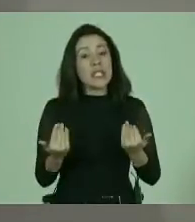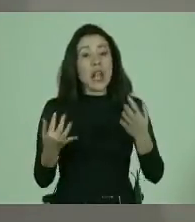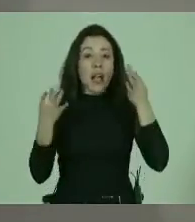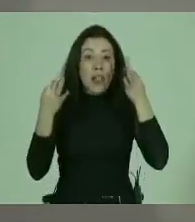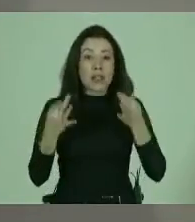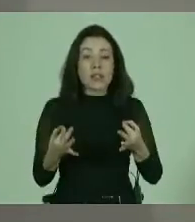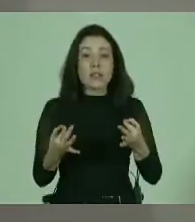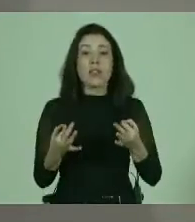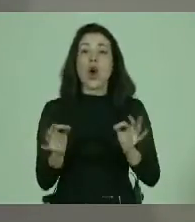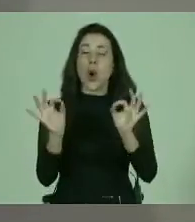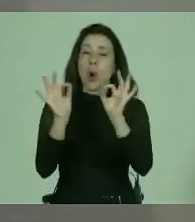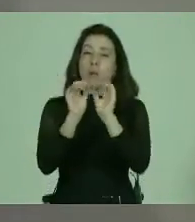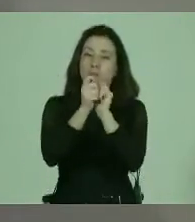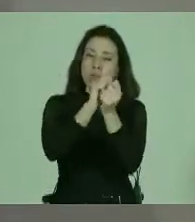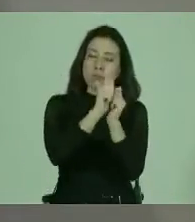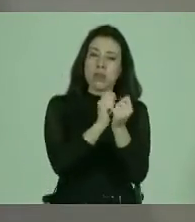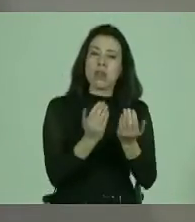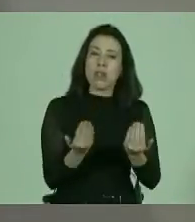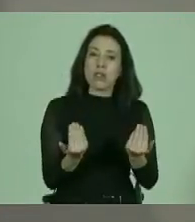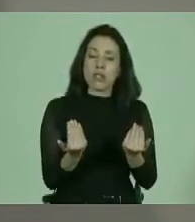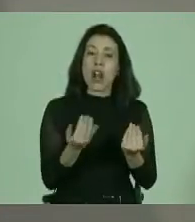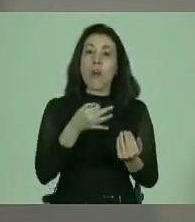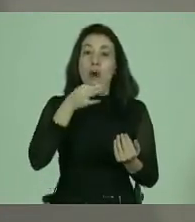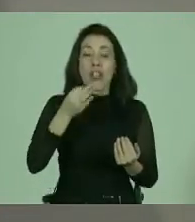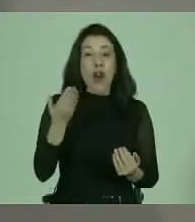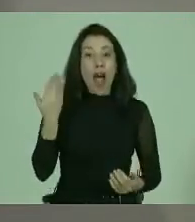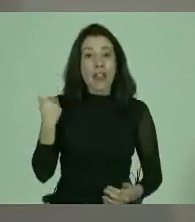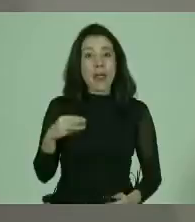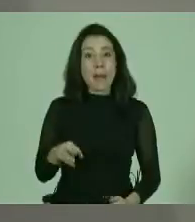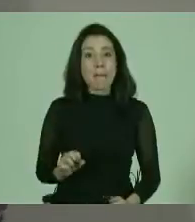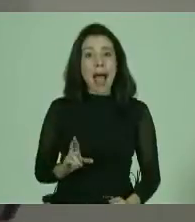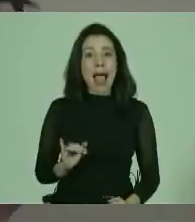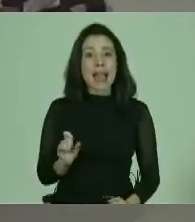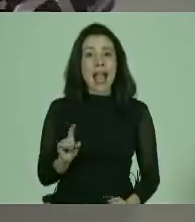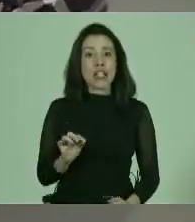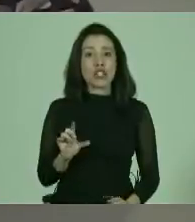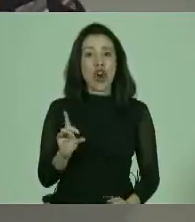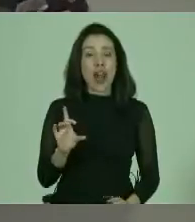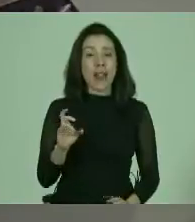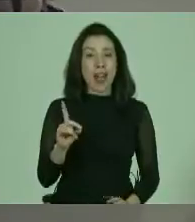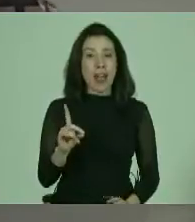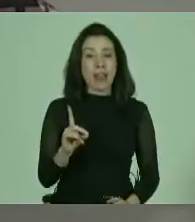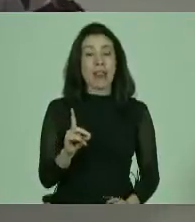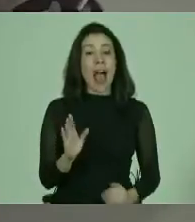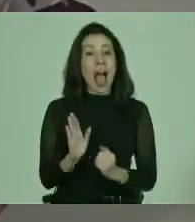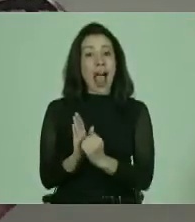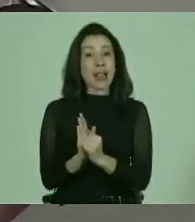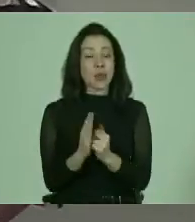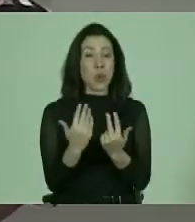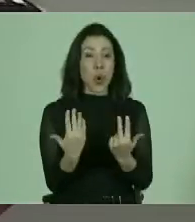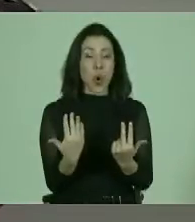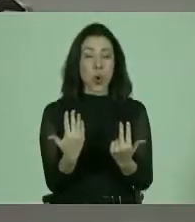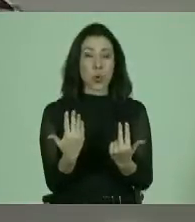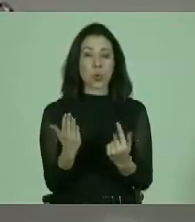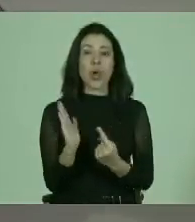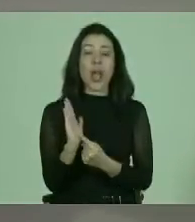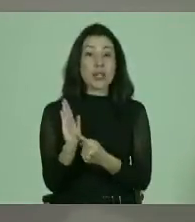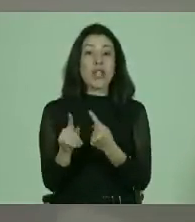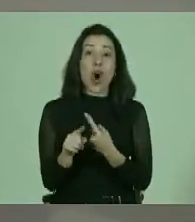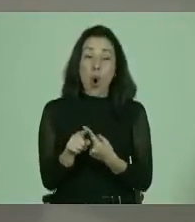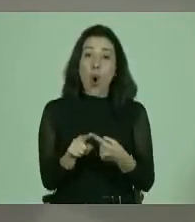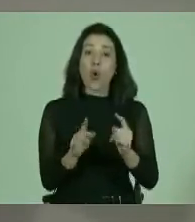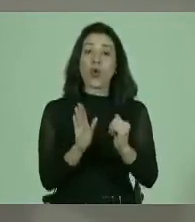prácticas ajustes razonables como bien dijo antes maría soleá el artículo 8 este es otro